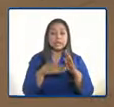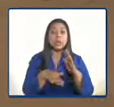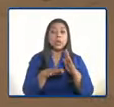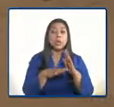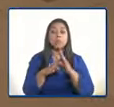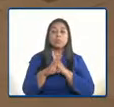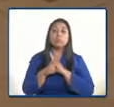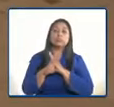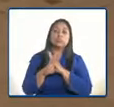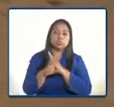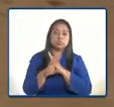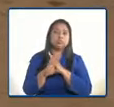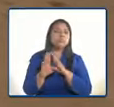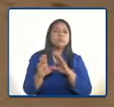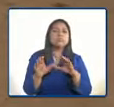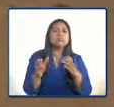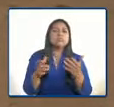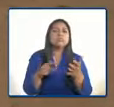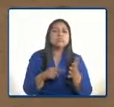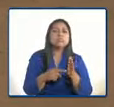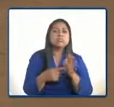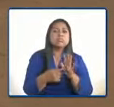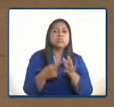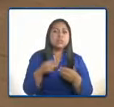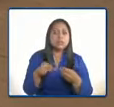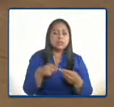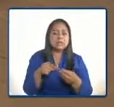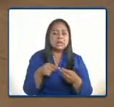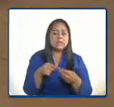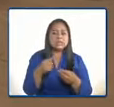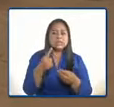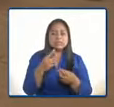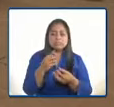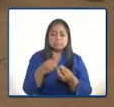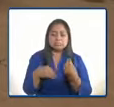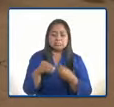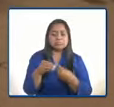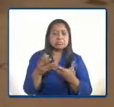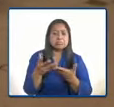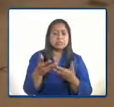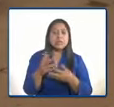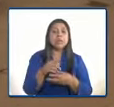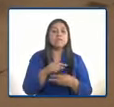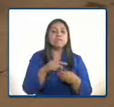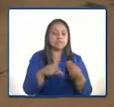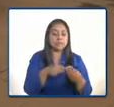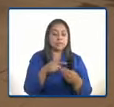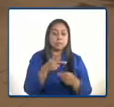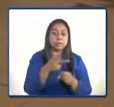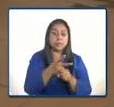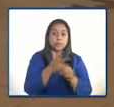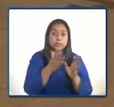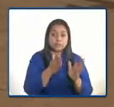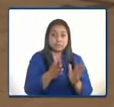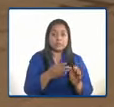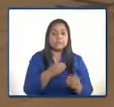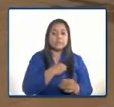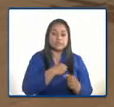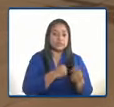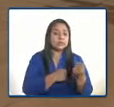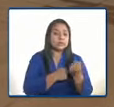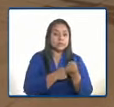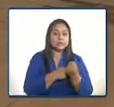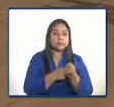protección. ¿Qué son estas familias sustitutas? Son familias guatemaltecas que quieren apoyar a